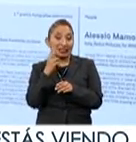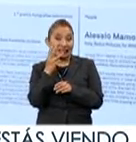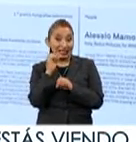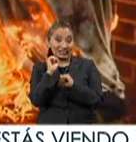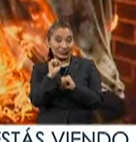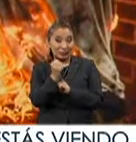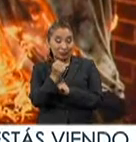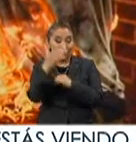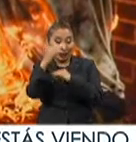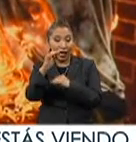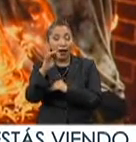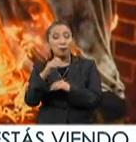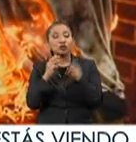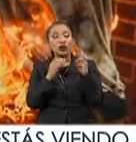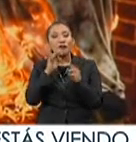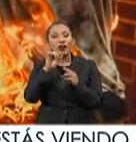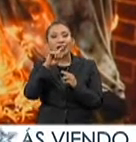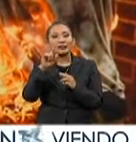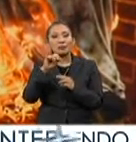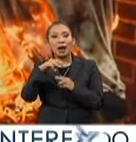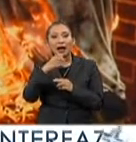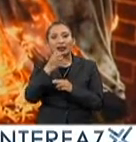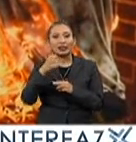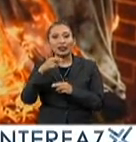de septiembre en el Museo Franz Mayer.